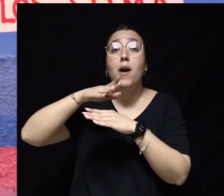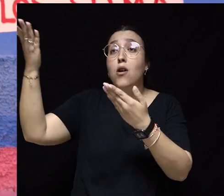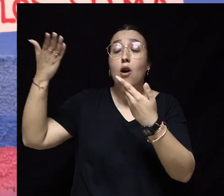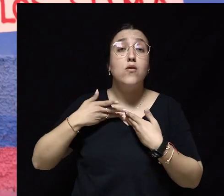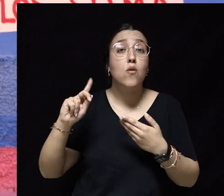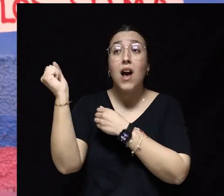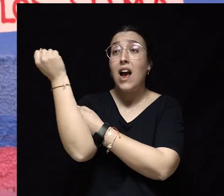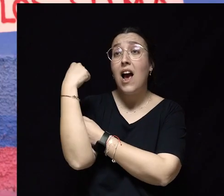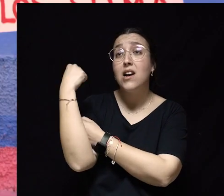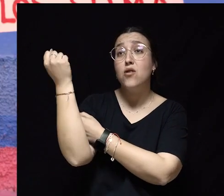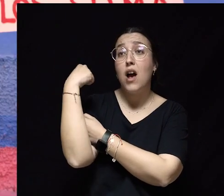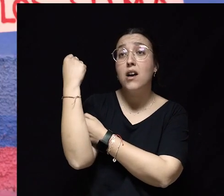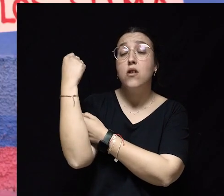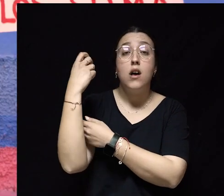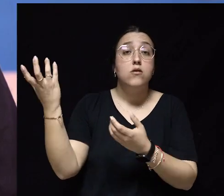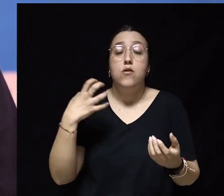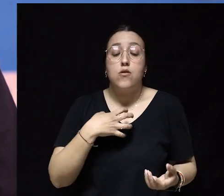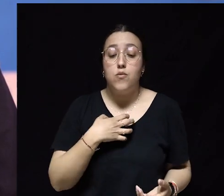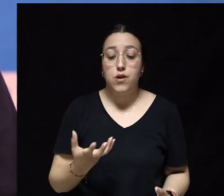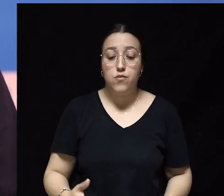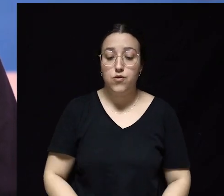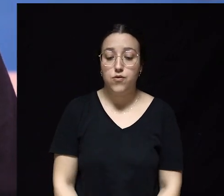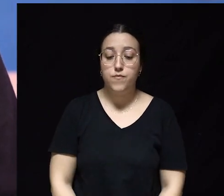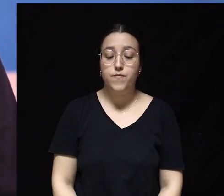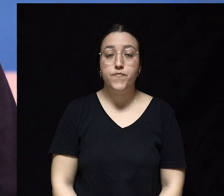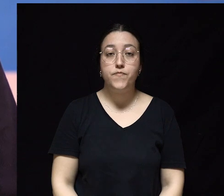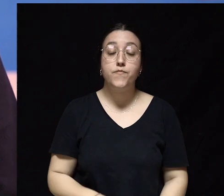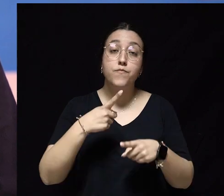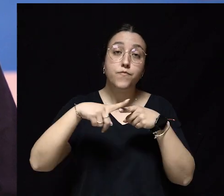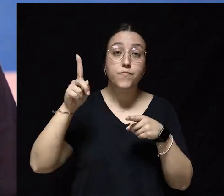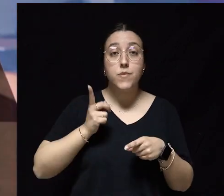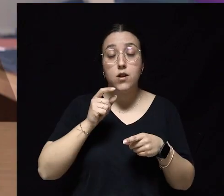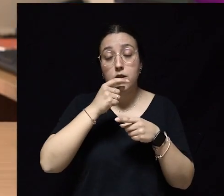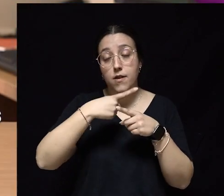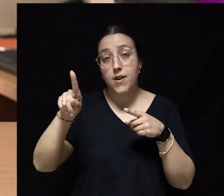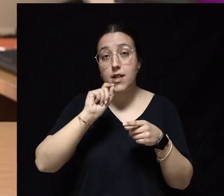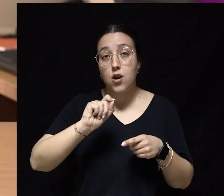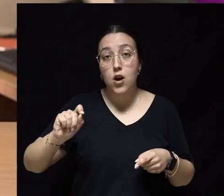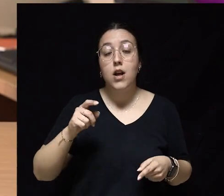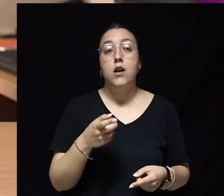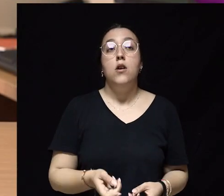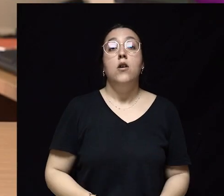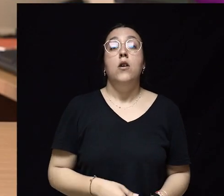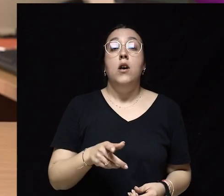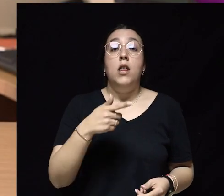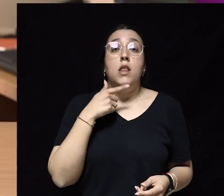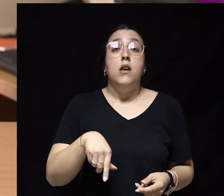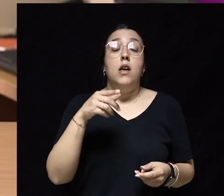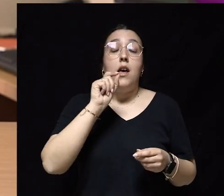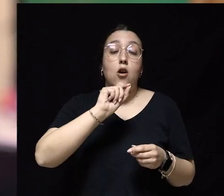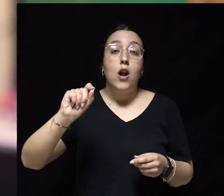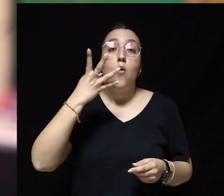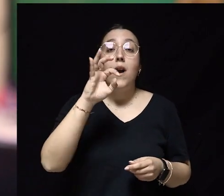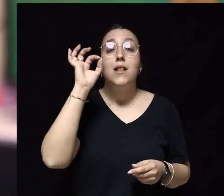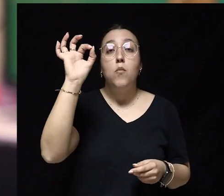que necesita esto o necesito lo otro, y no les hacen caso, como si no existiéramos. En primer lugar, me gustaría decir que en este